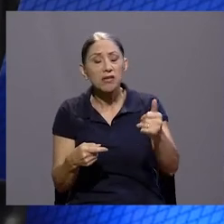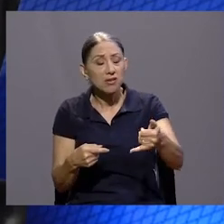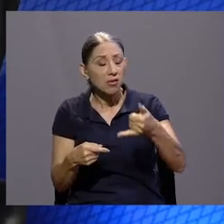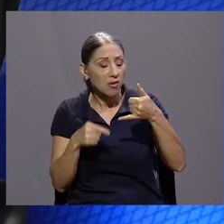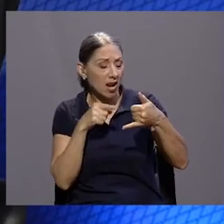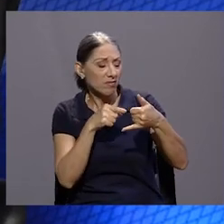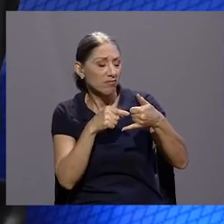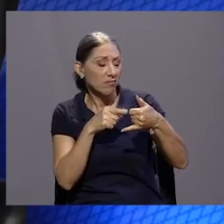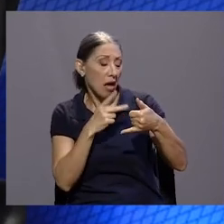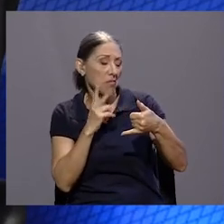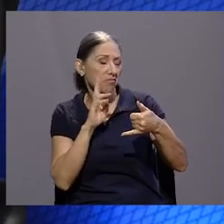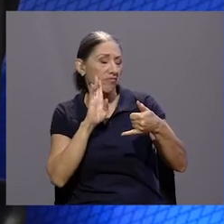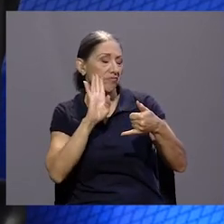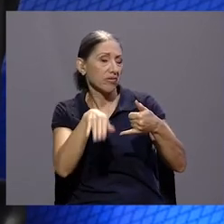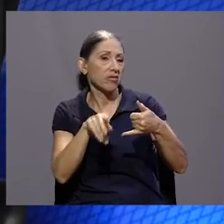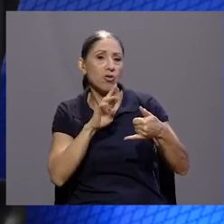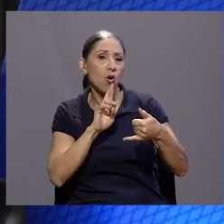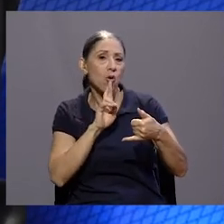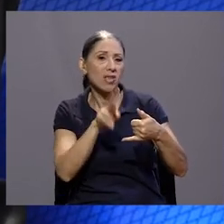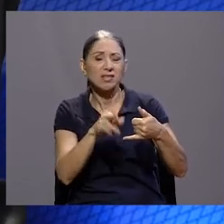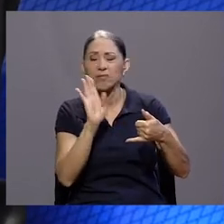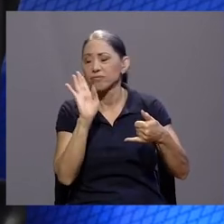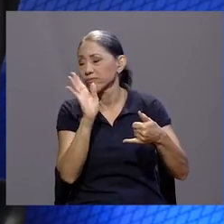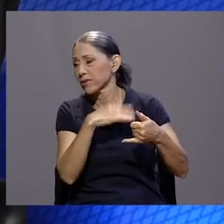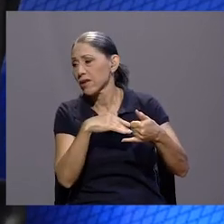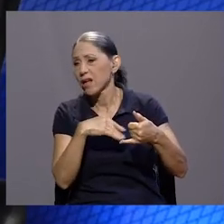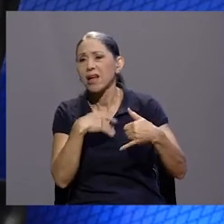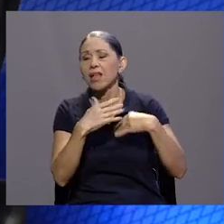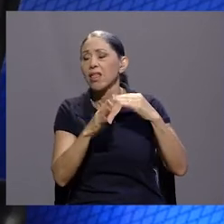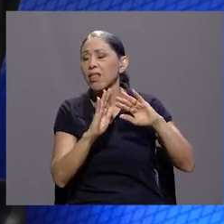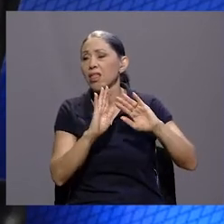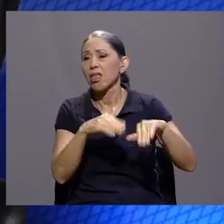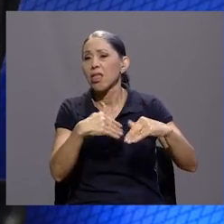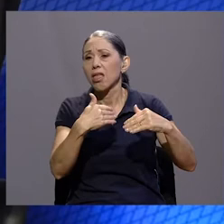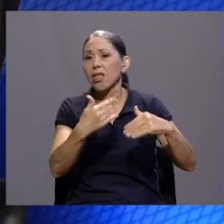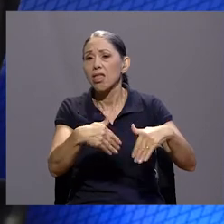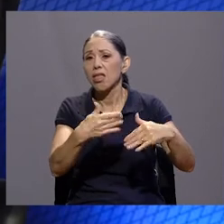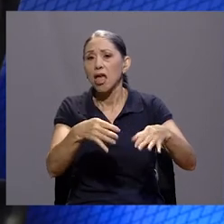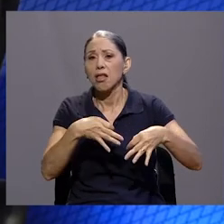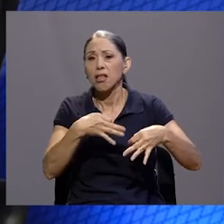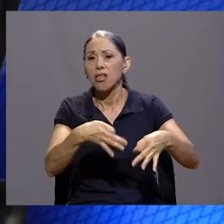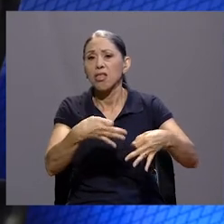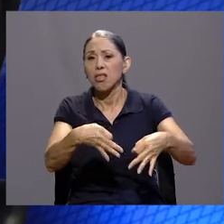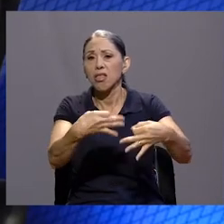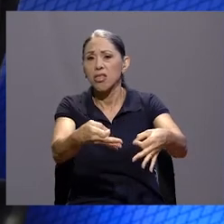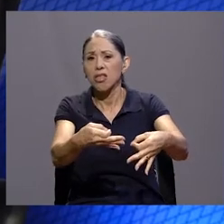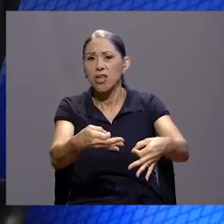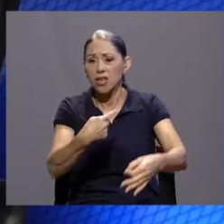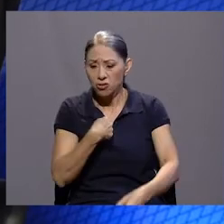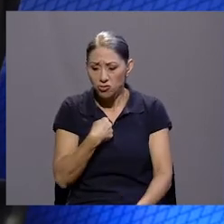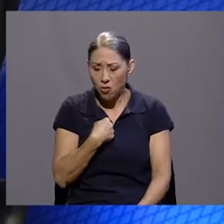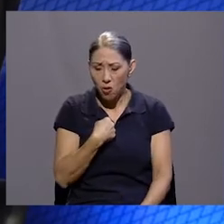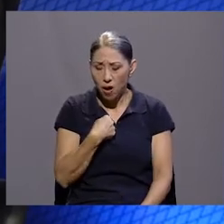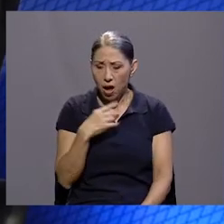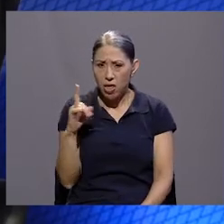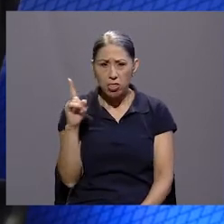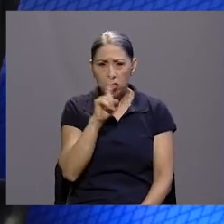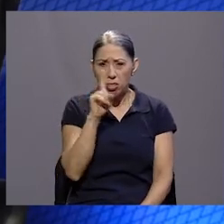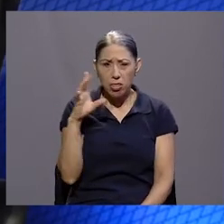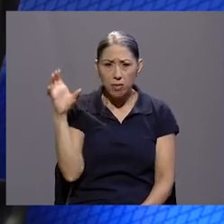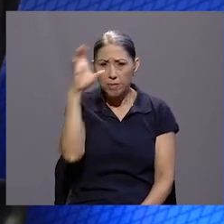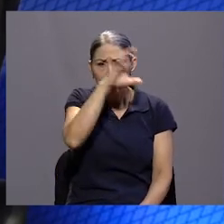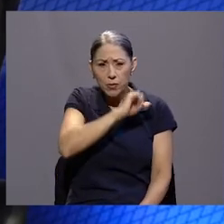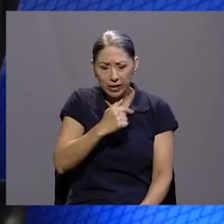medio después hablamos y sin darme cuenta me empecé a aislar cuando no somos seres aislados los seres humanos realmente vivimos de conexiones entonces